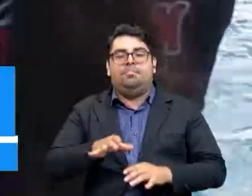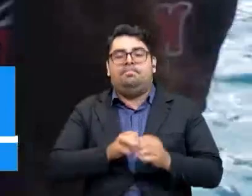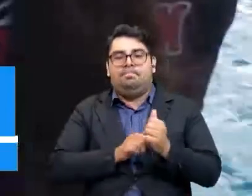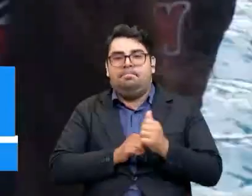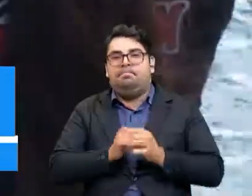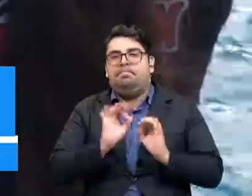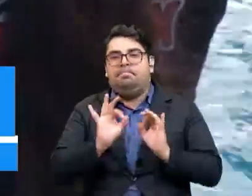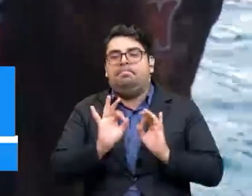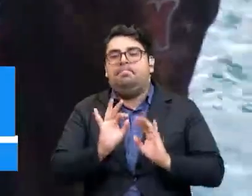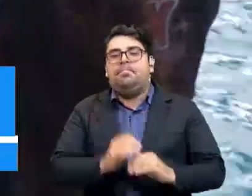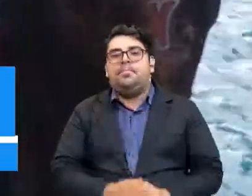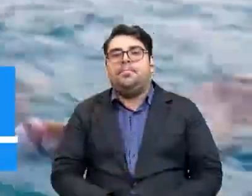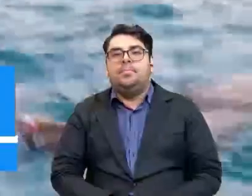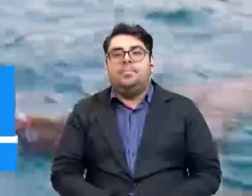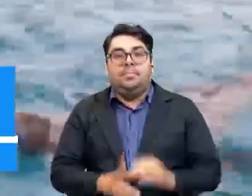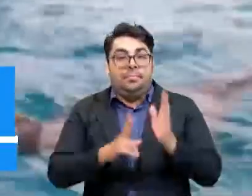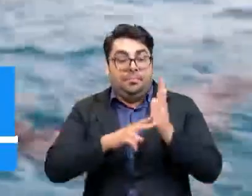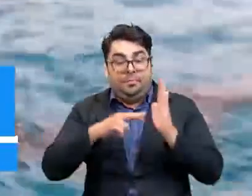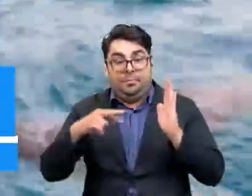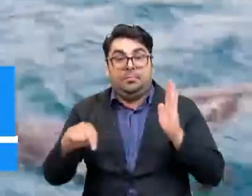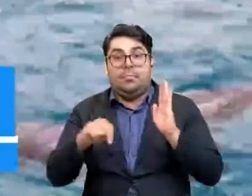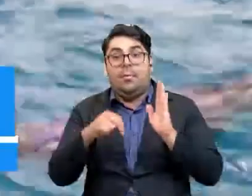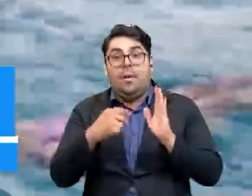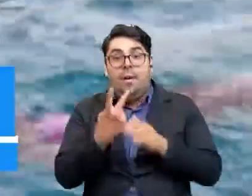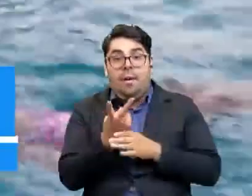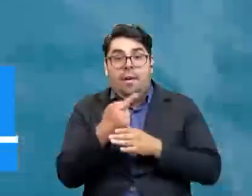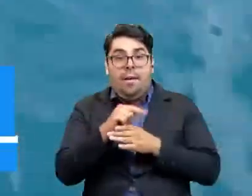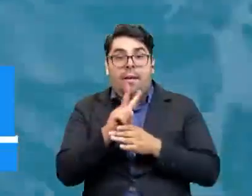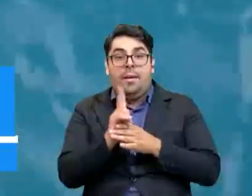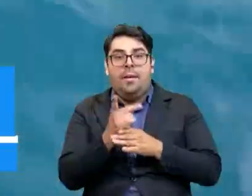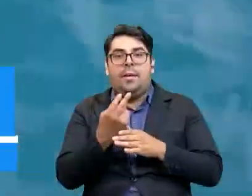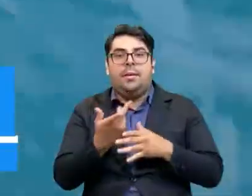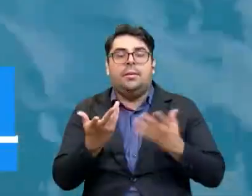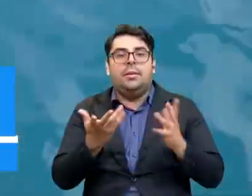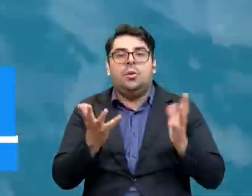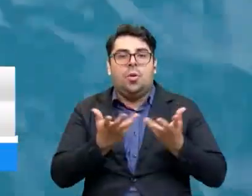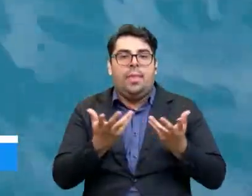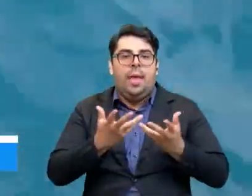La natación artística se concentrará en Armenia en los Juegos Deportivos Nacionales.